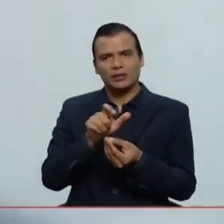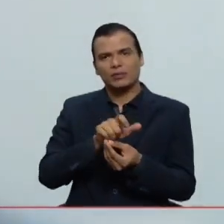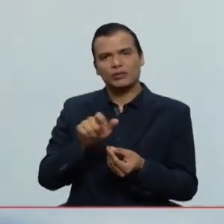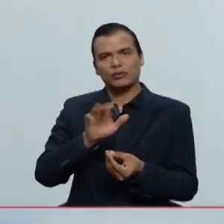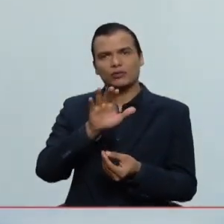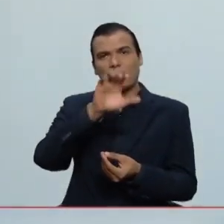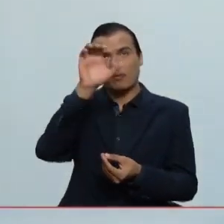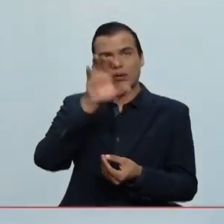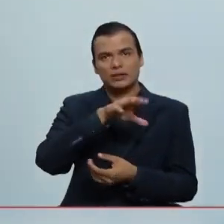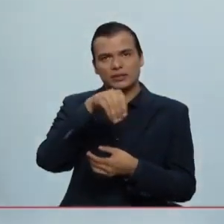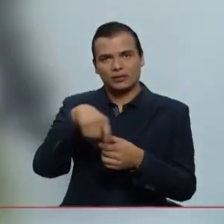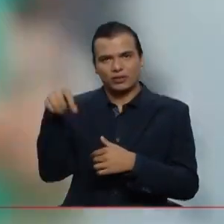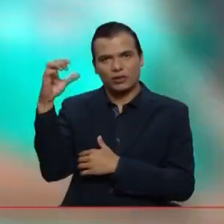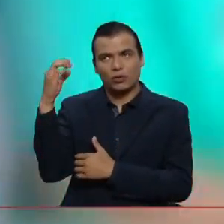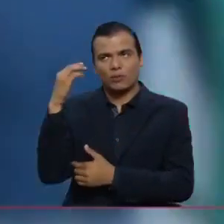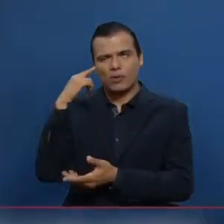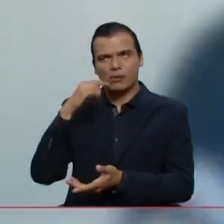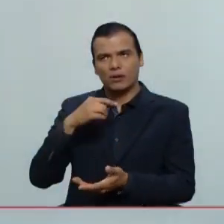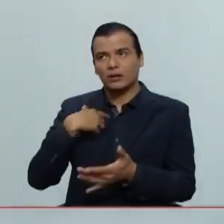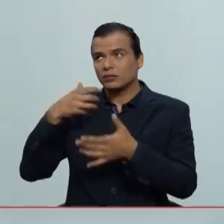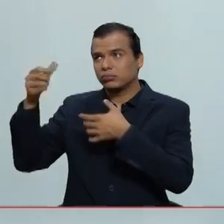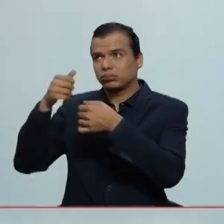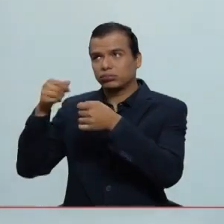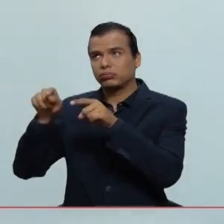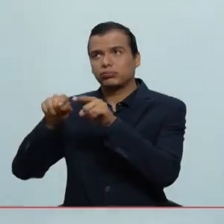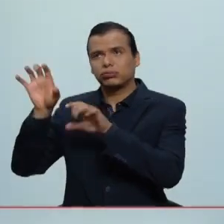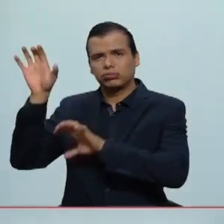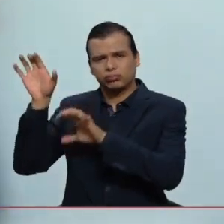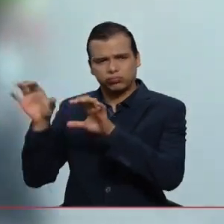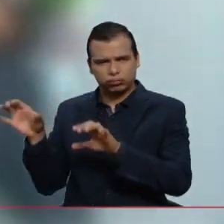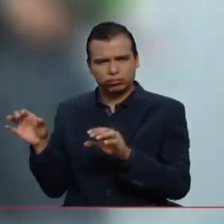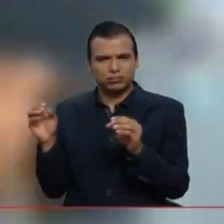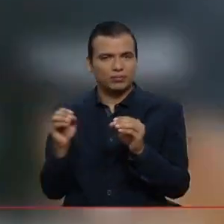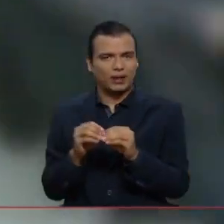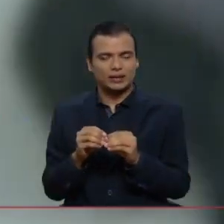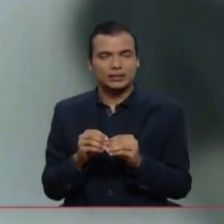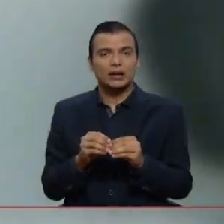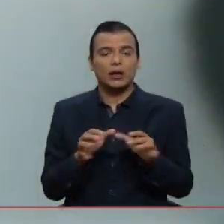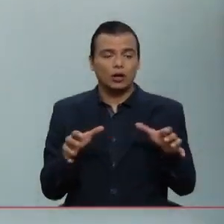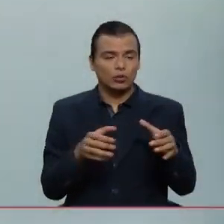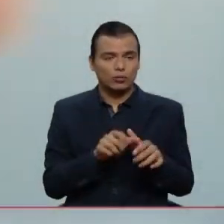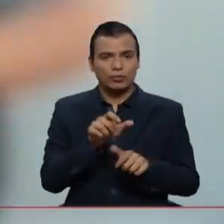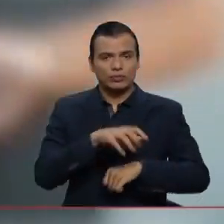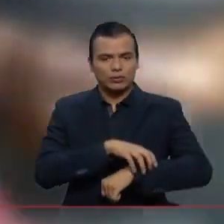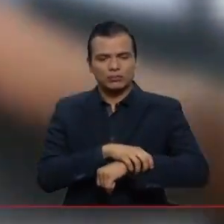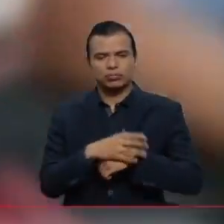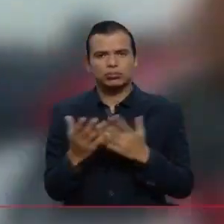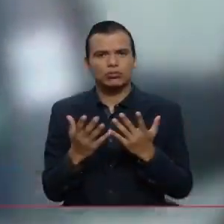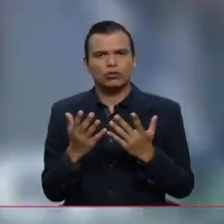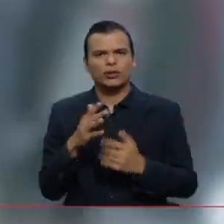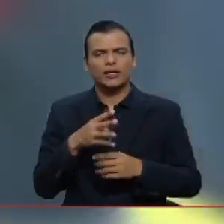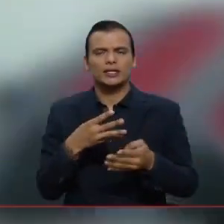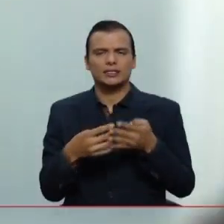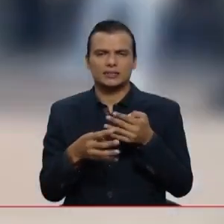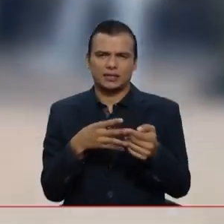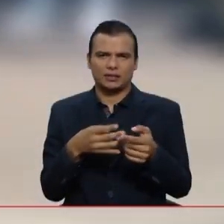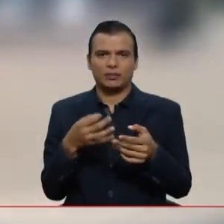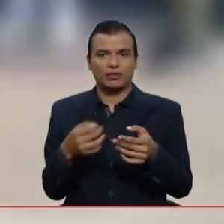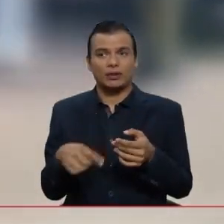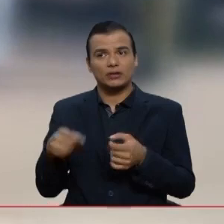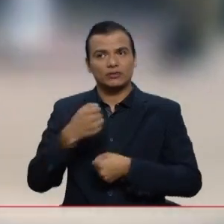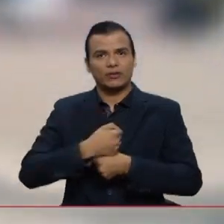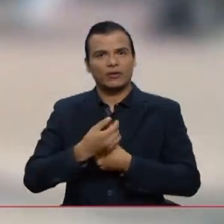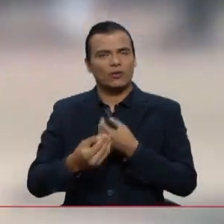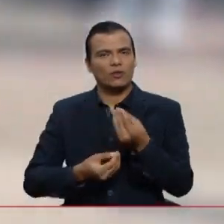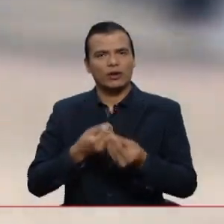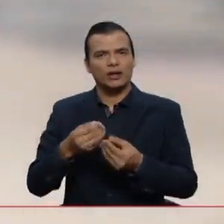Andrés. Sin embargo, la población era trasladada a diferentes puntos fronterizos del país, entre ellos el departamento de Chocó, para pasar por el tapón